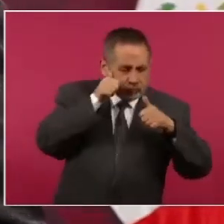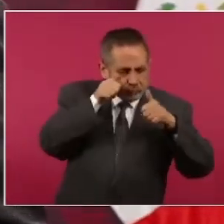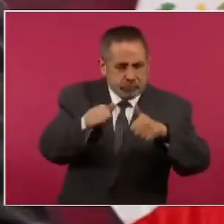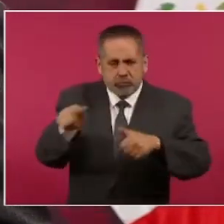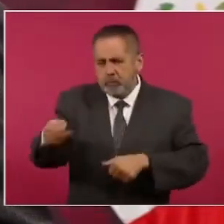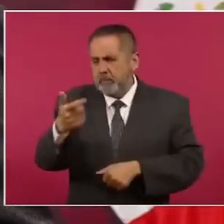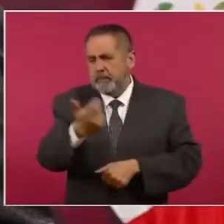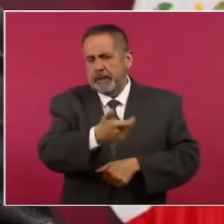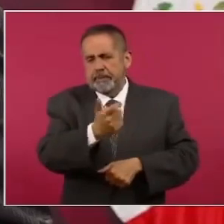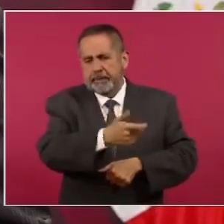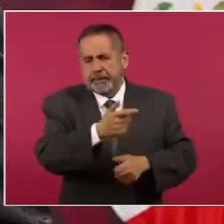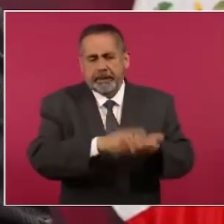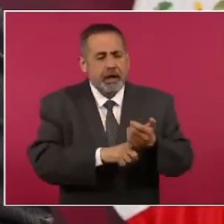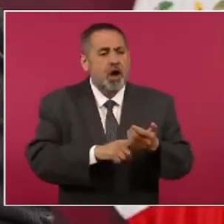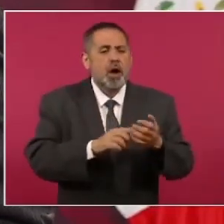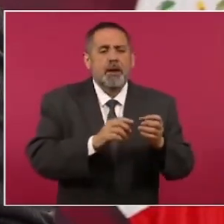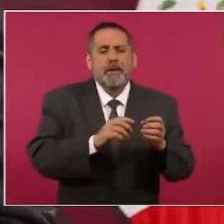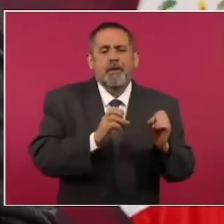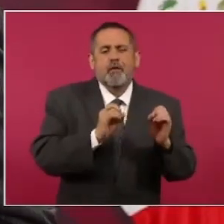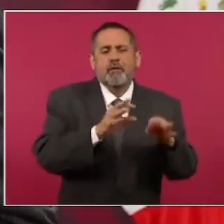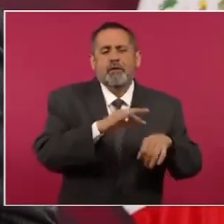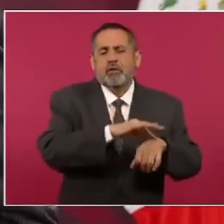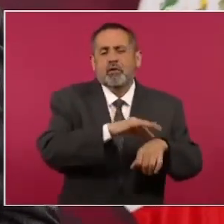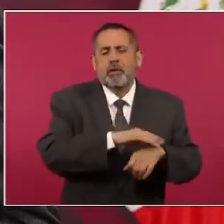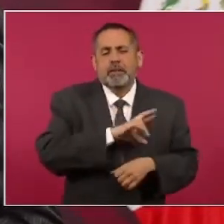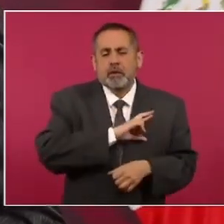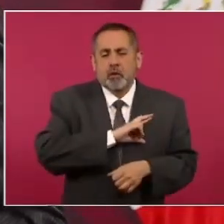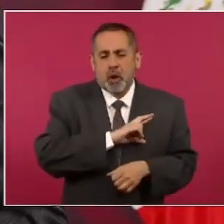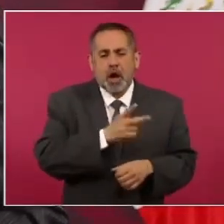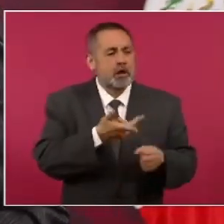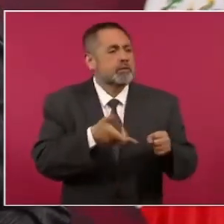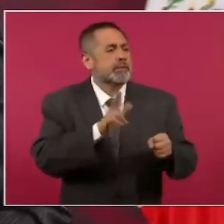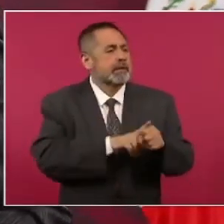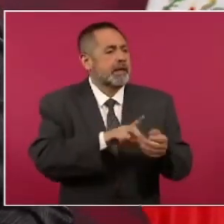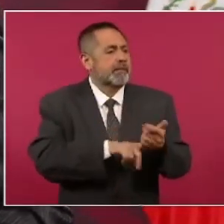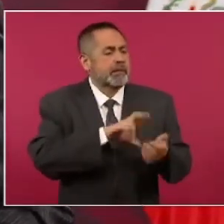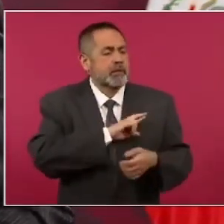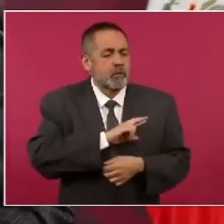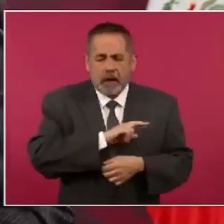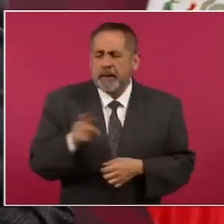a un consultorio privado, a un hospital privado,